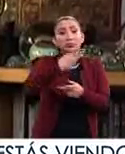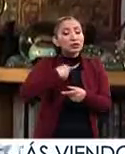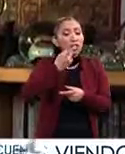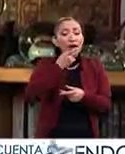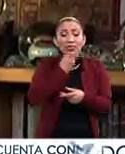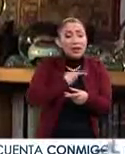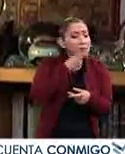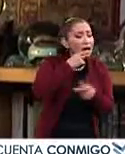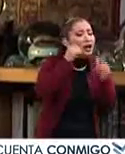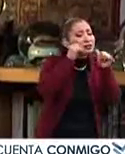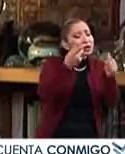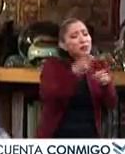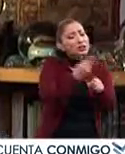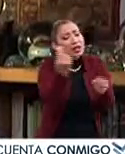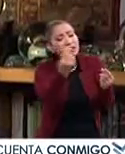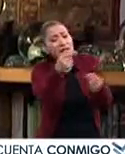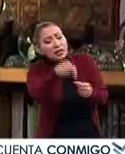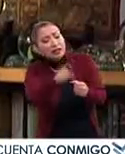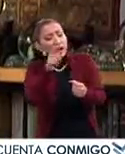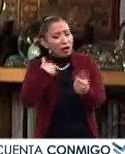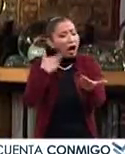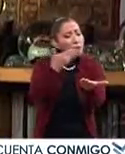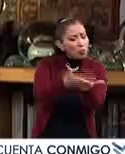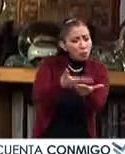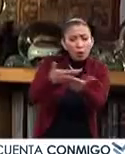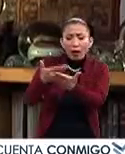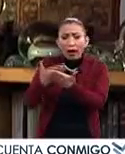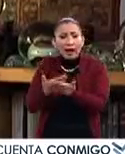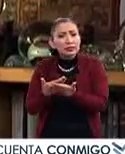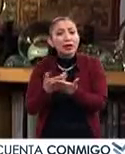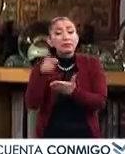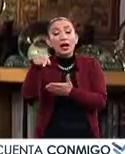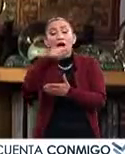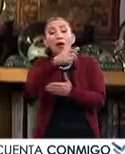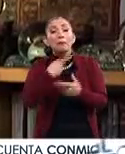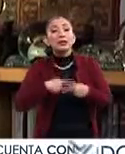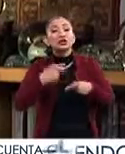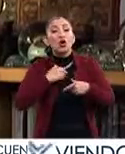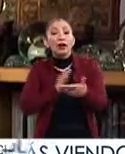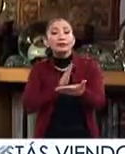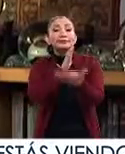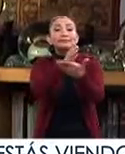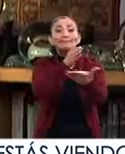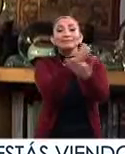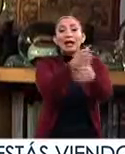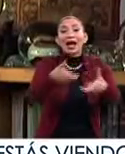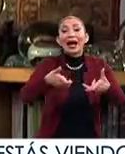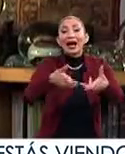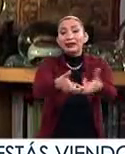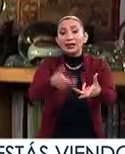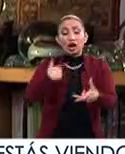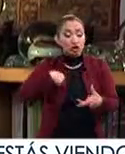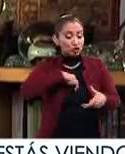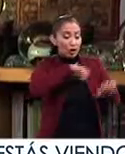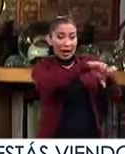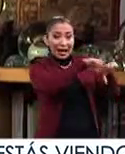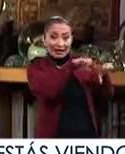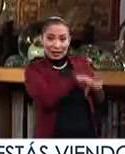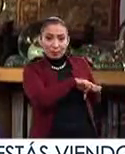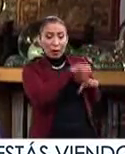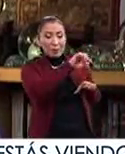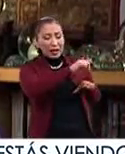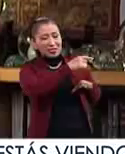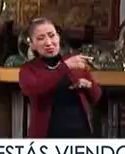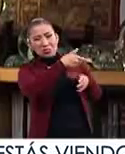gente, escuchar, proponer, pero hay que irse abajo. Y entonces el equipo que creamos, las 20 y